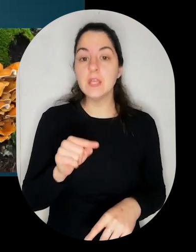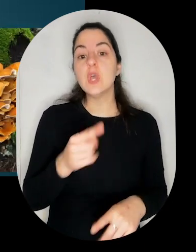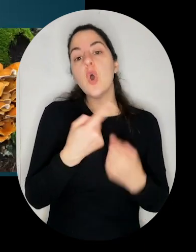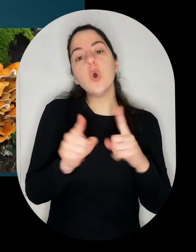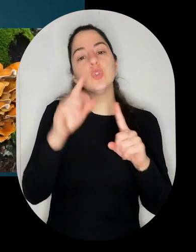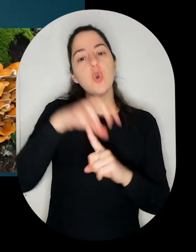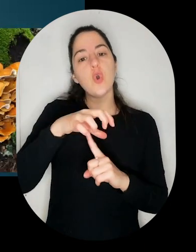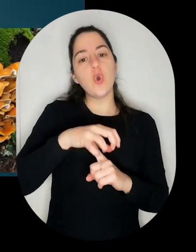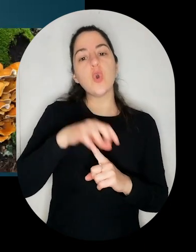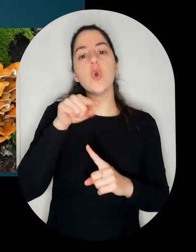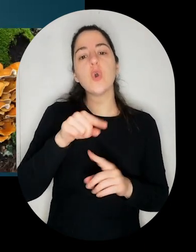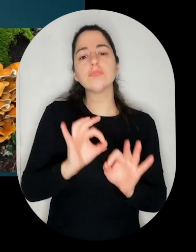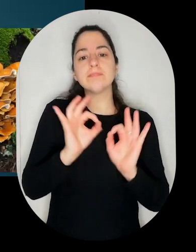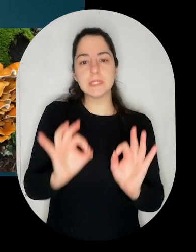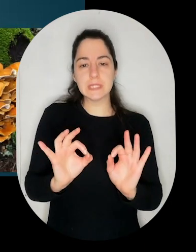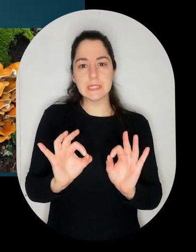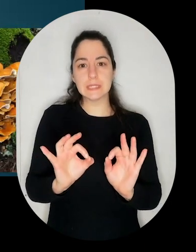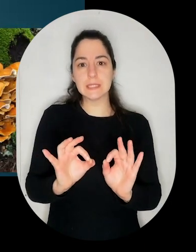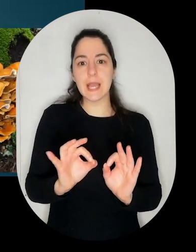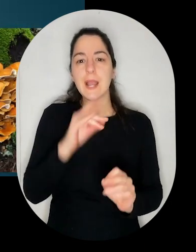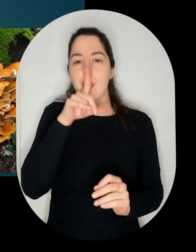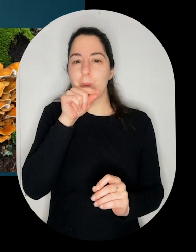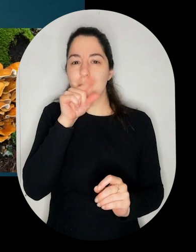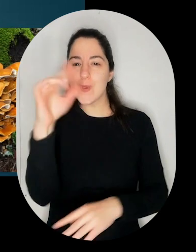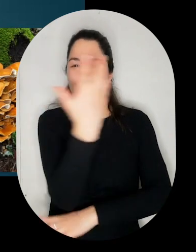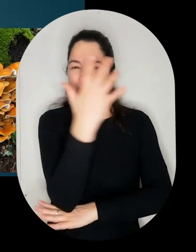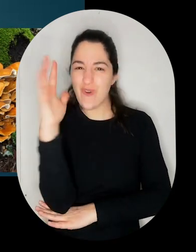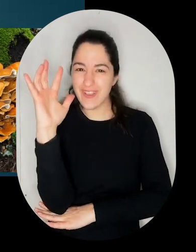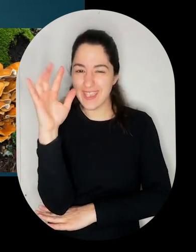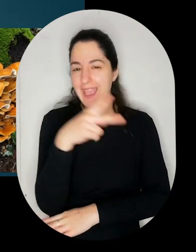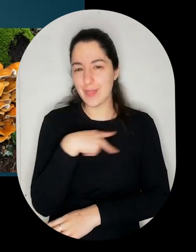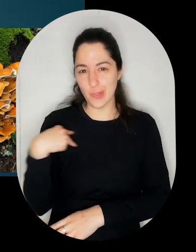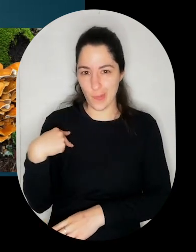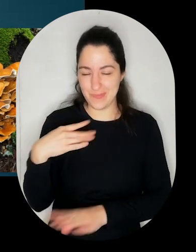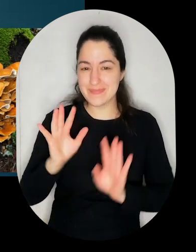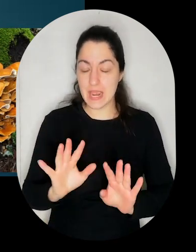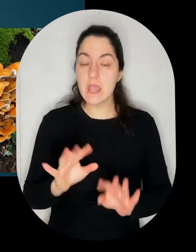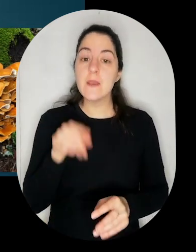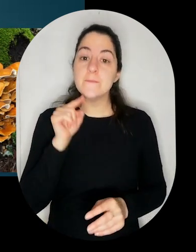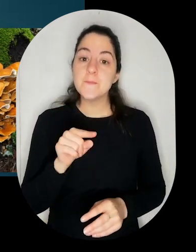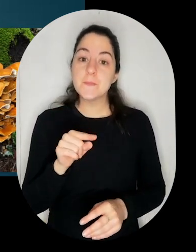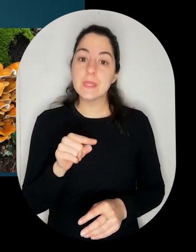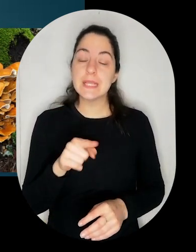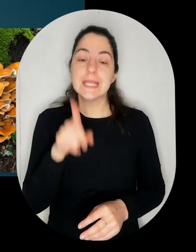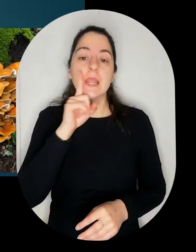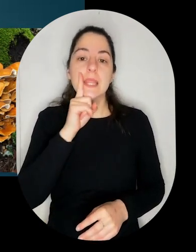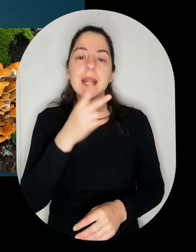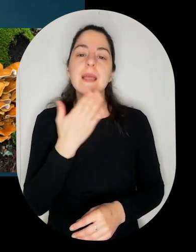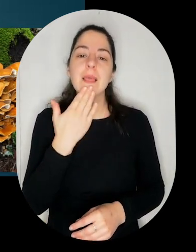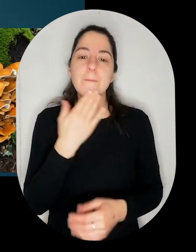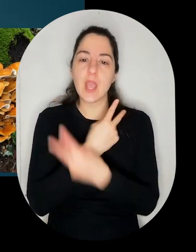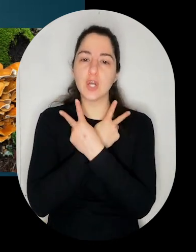Letipurus sulfureus, hongo muy apreciado, llamado pollo de bosque por su sabor y consistencia, contiene una toxina que es la